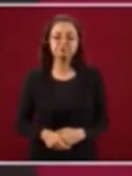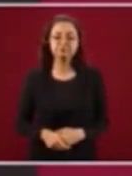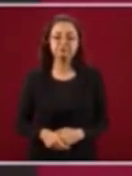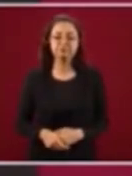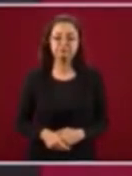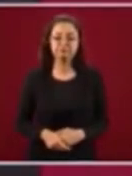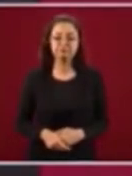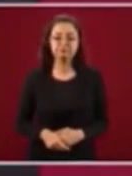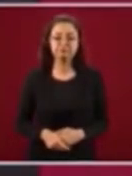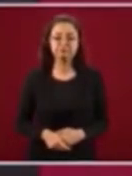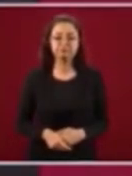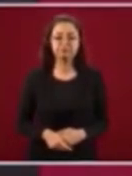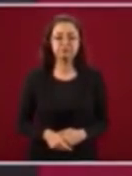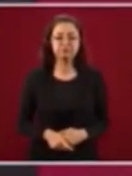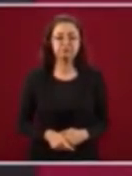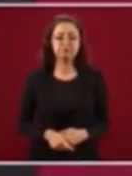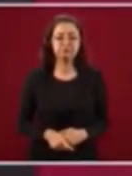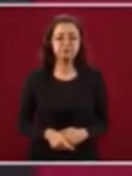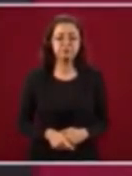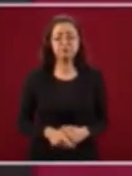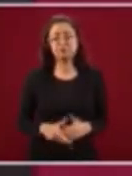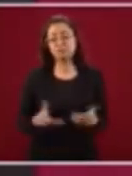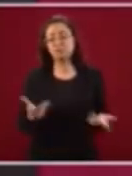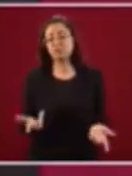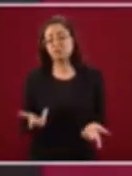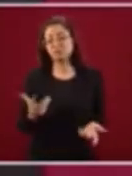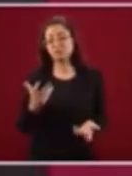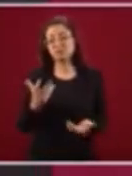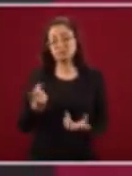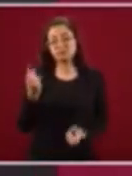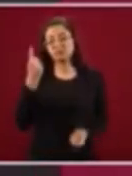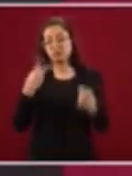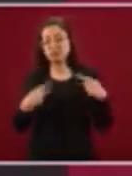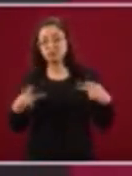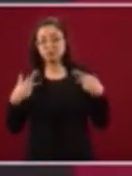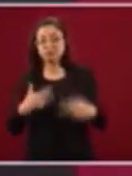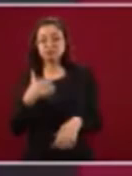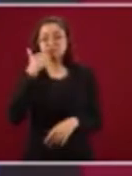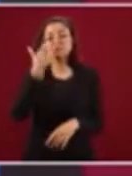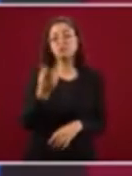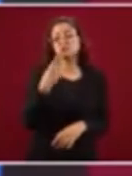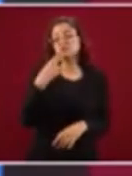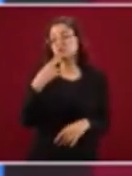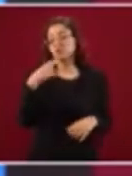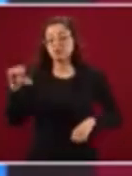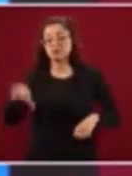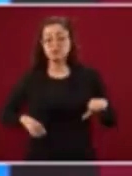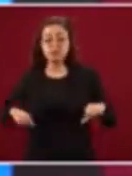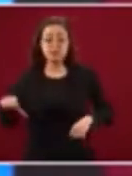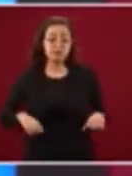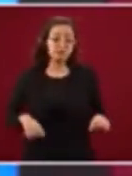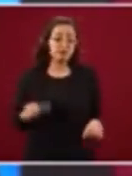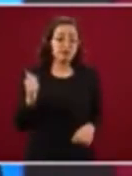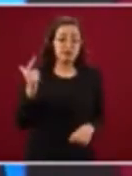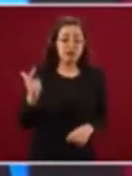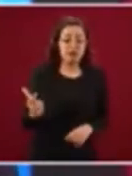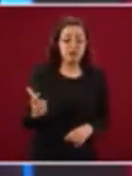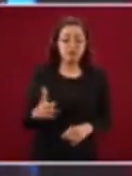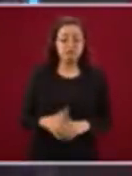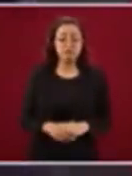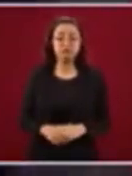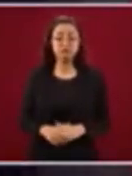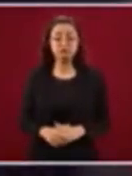a quienes quisieran usarlo para cualquier actividad. Un avión de